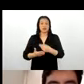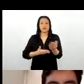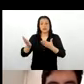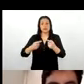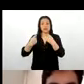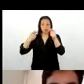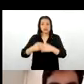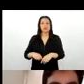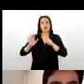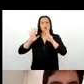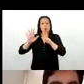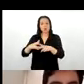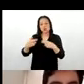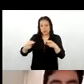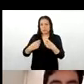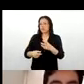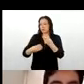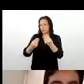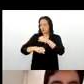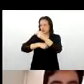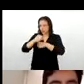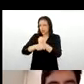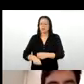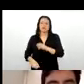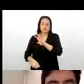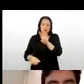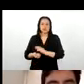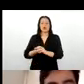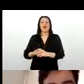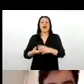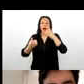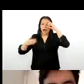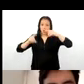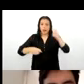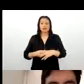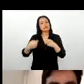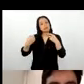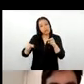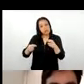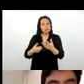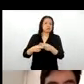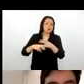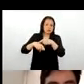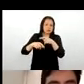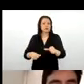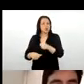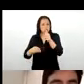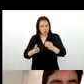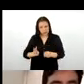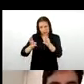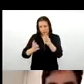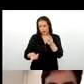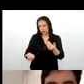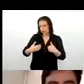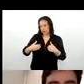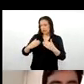8 concesiones, 44 acuerdos, autorizaciones en predio privado. Es otra modalidad para los que tienen predio